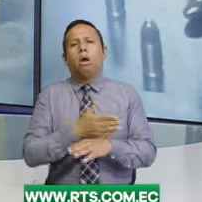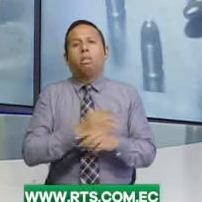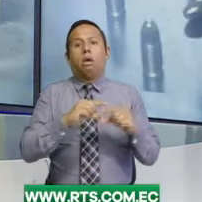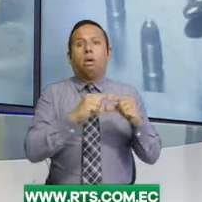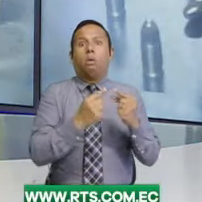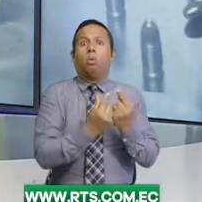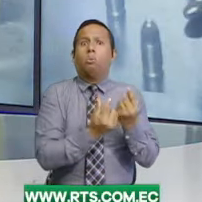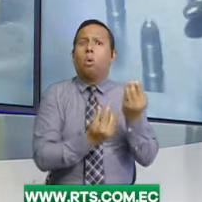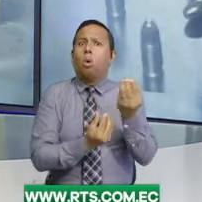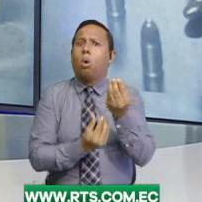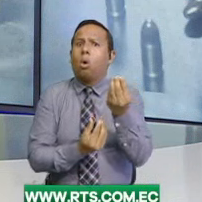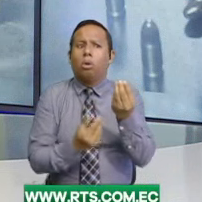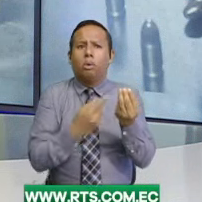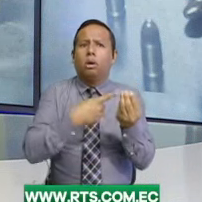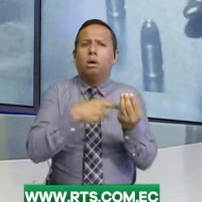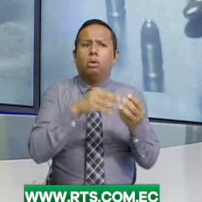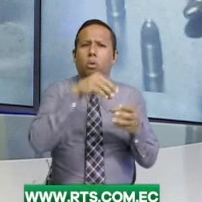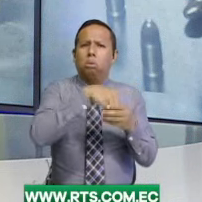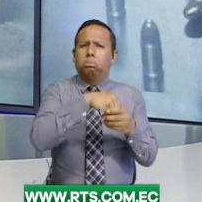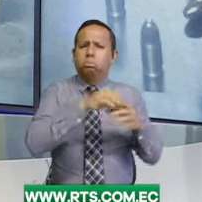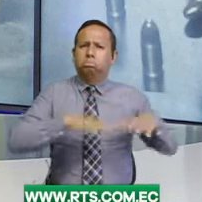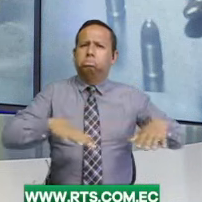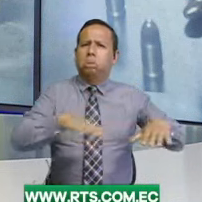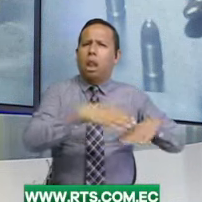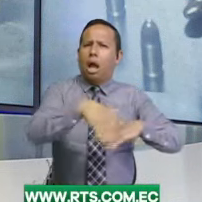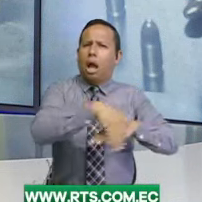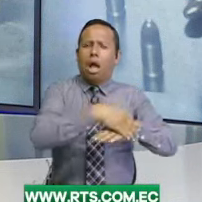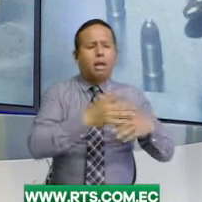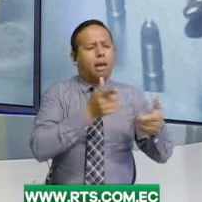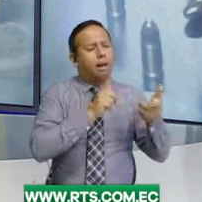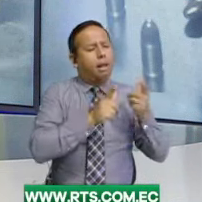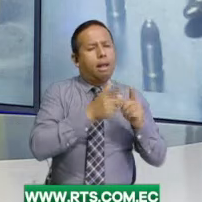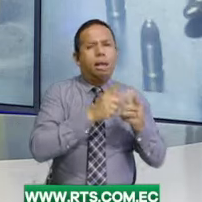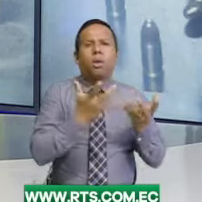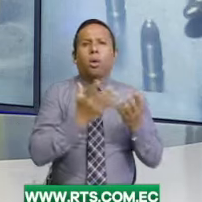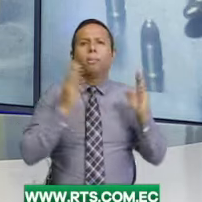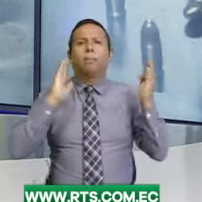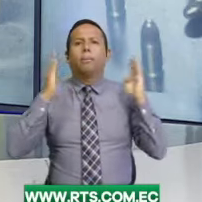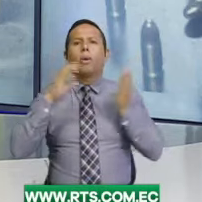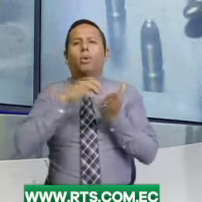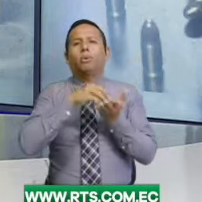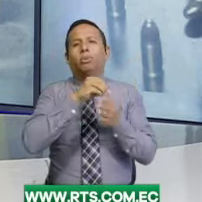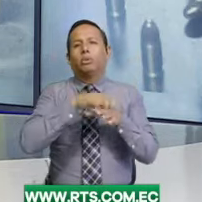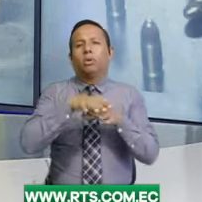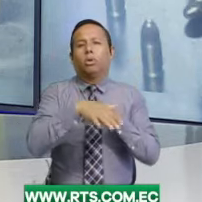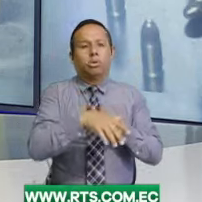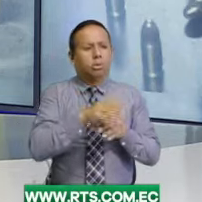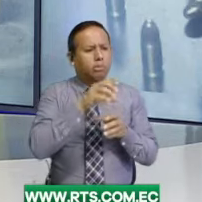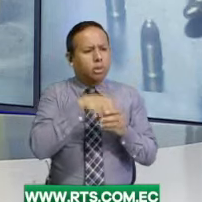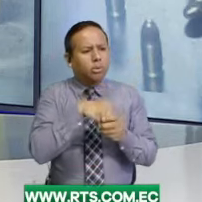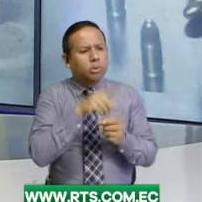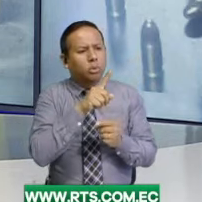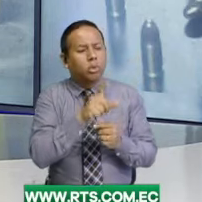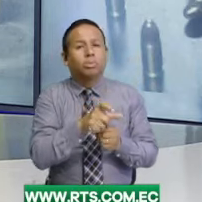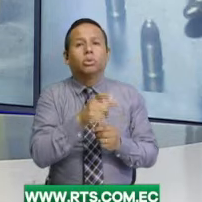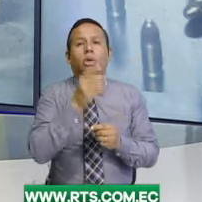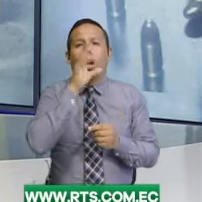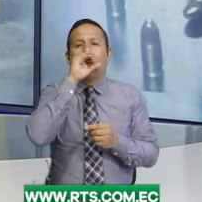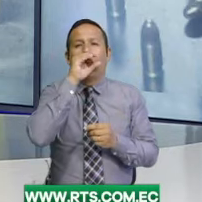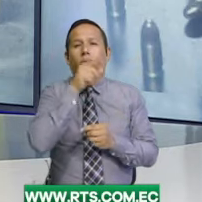de jóvenes quienes libaban en la vía pública en Babahoyo, provincia de Los Ríos. Entre las víctimas hay un agente de la CTE.